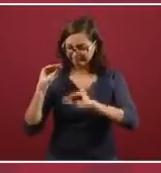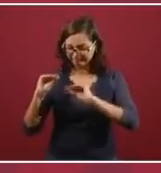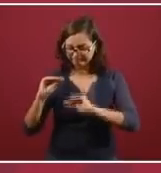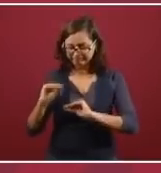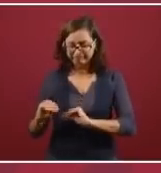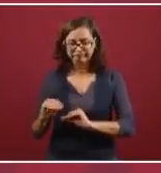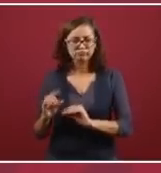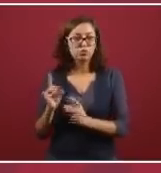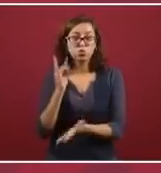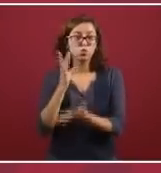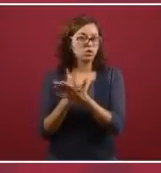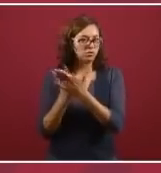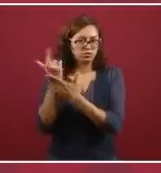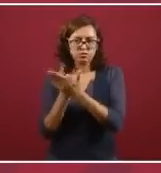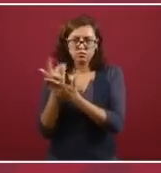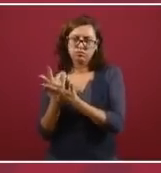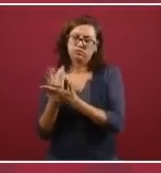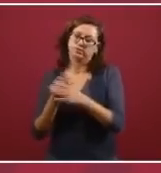y se manda